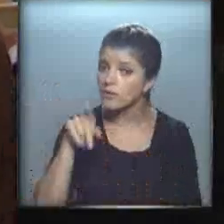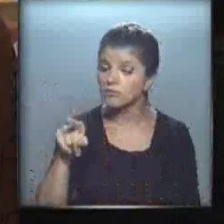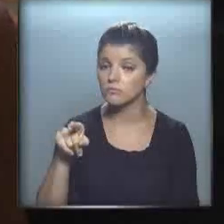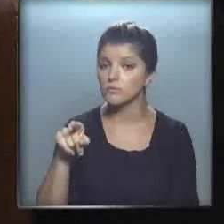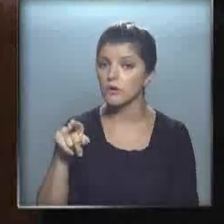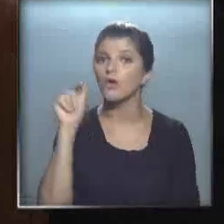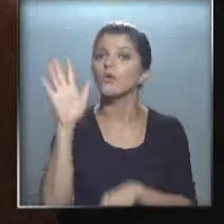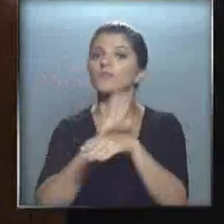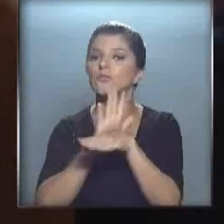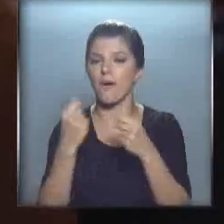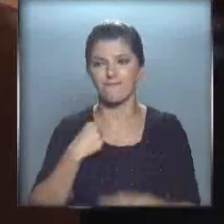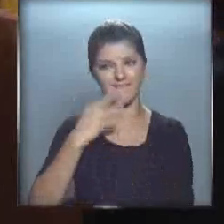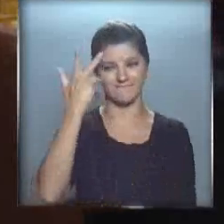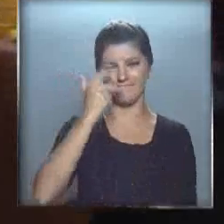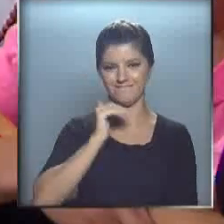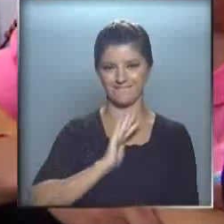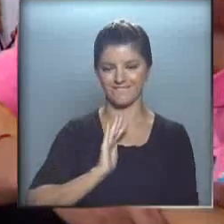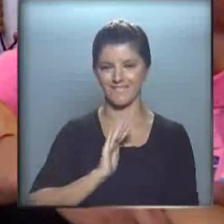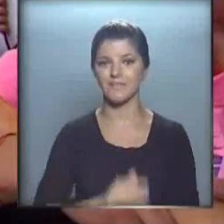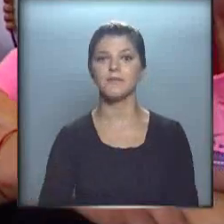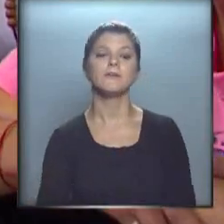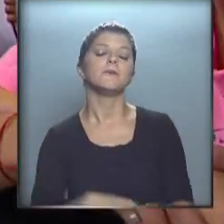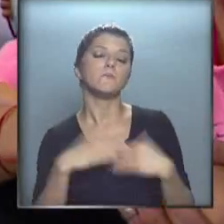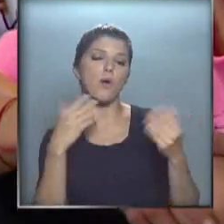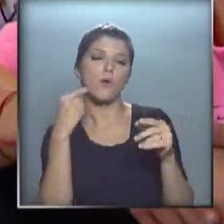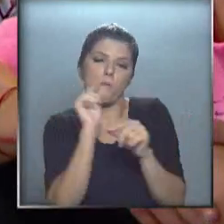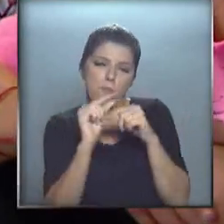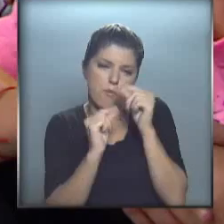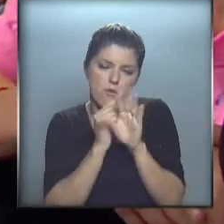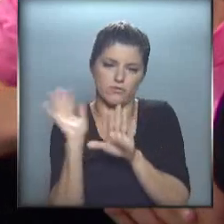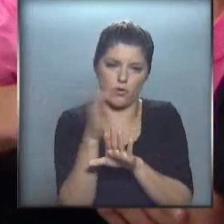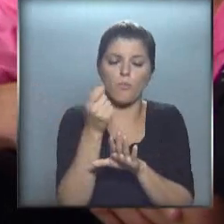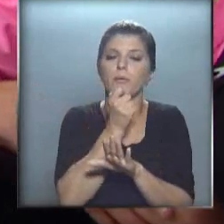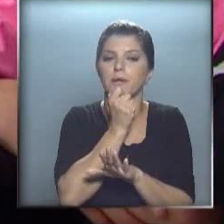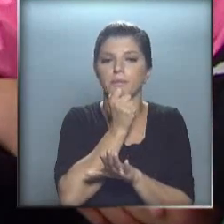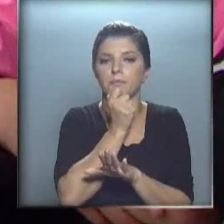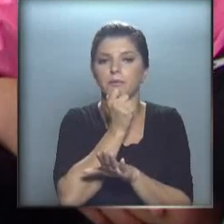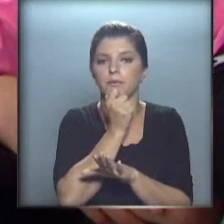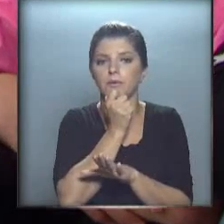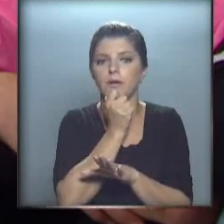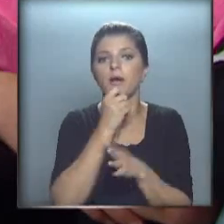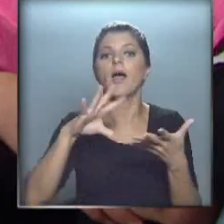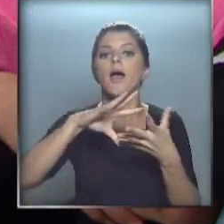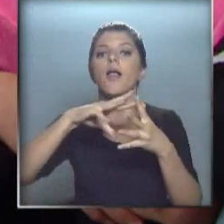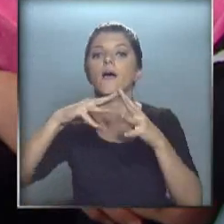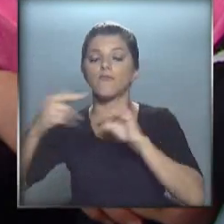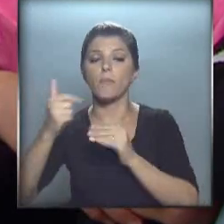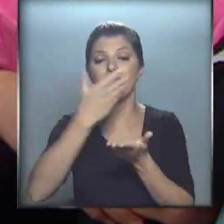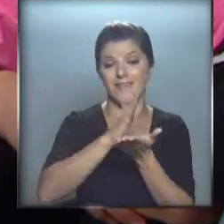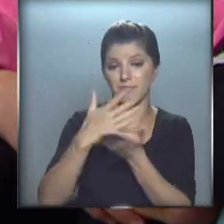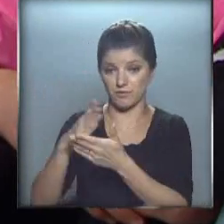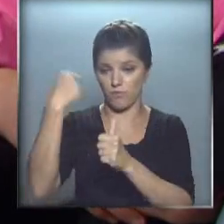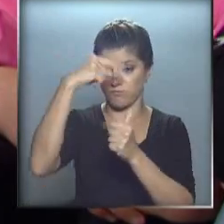que hacen. Que a mí me encantan los sketch. Bueno, hacemos un poco de todo. Hacemos los tipos de discriminación